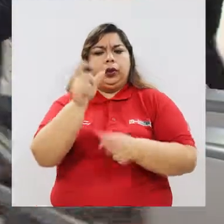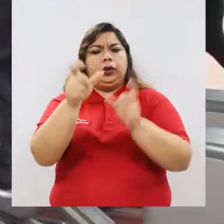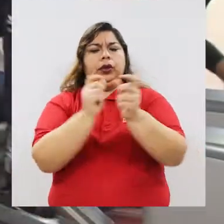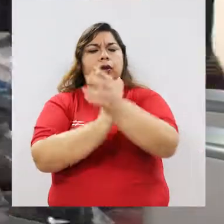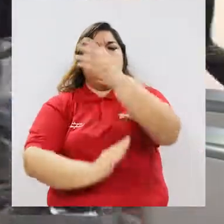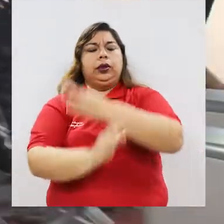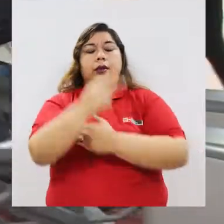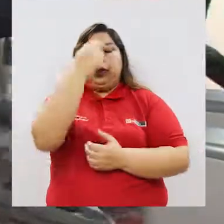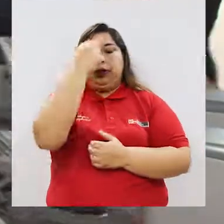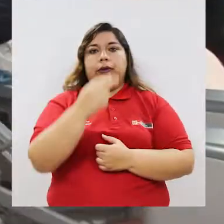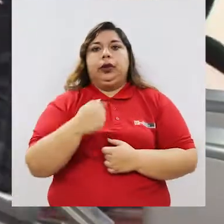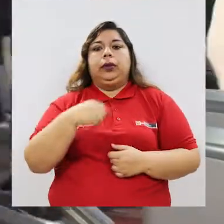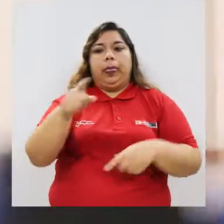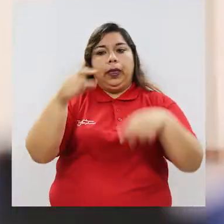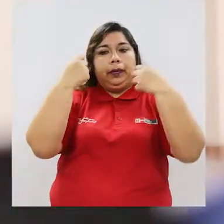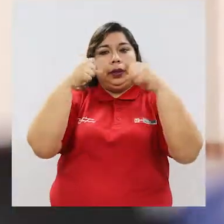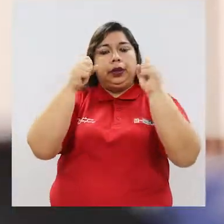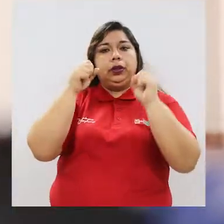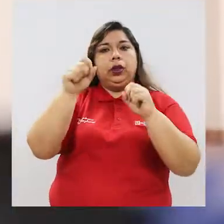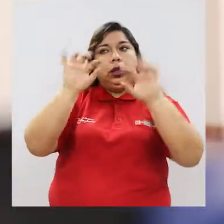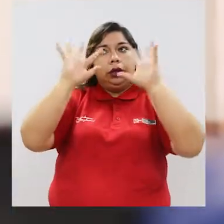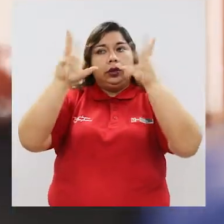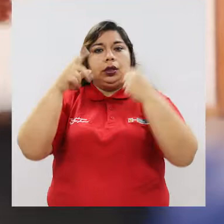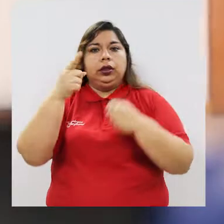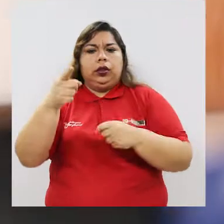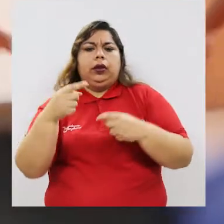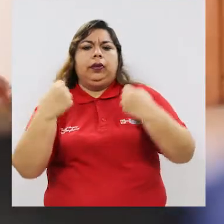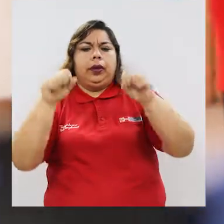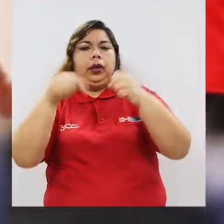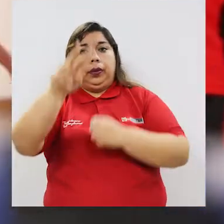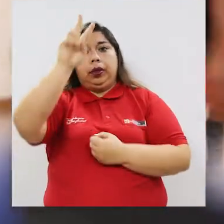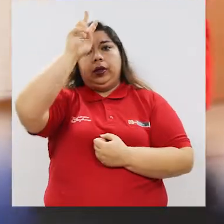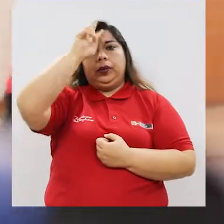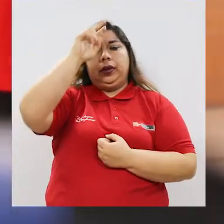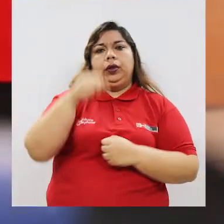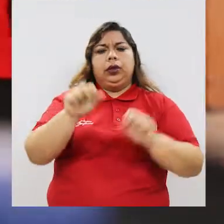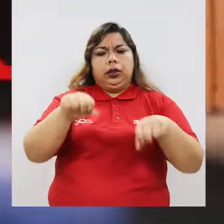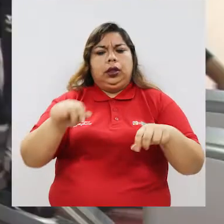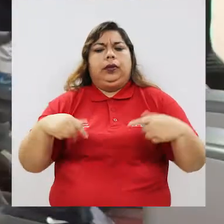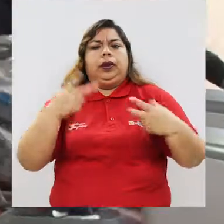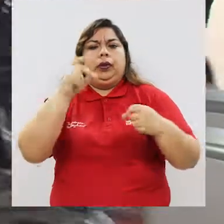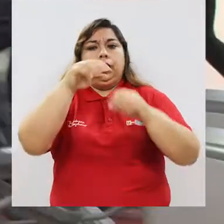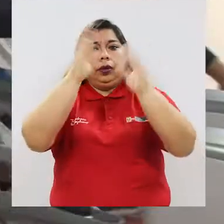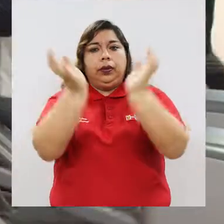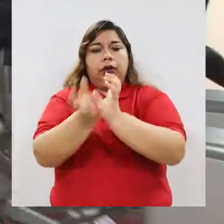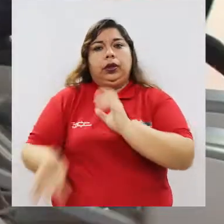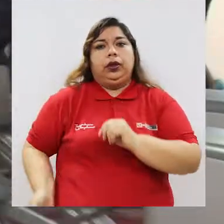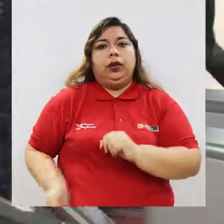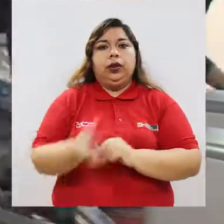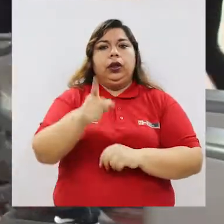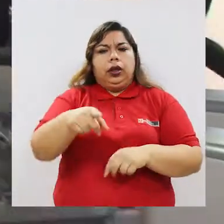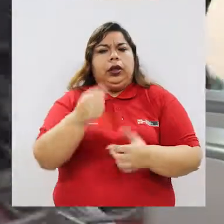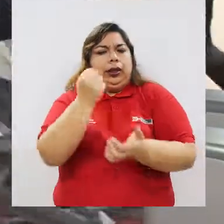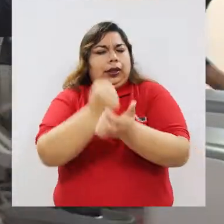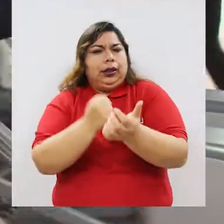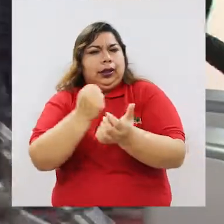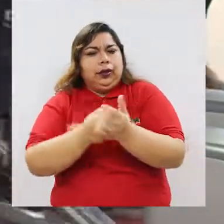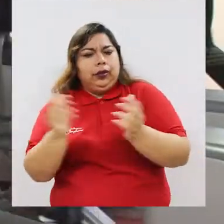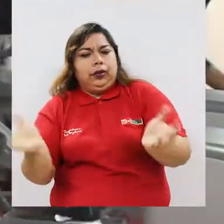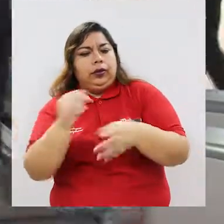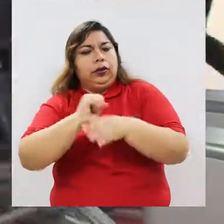con discapacidad visual, pertenezco a la Asociación Nacional Paralímpica del Perú. Bueno, pertenezco a la disciplina del goalball. Estamos entrenando